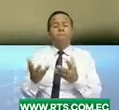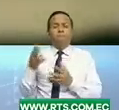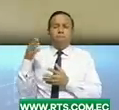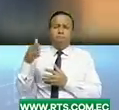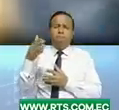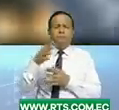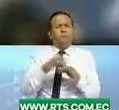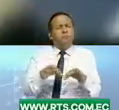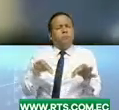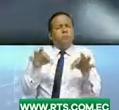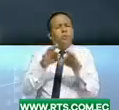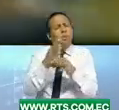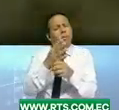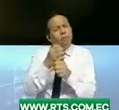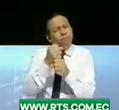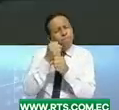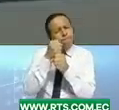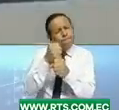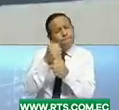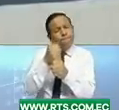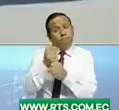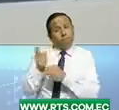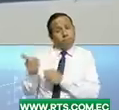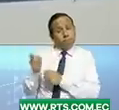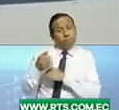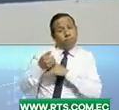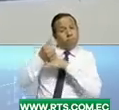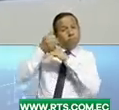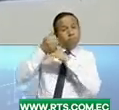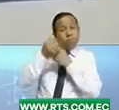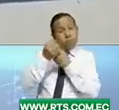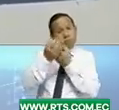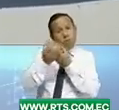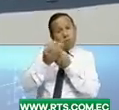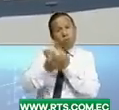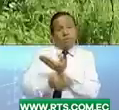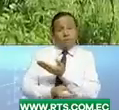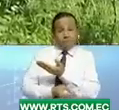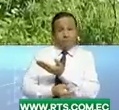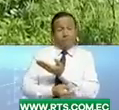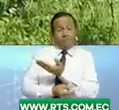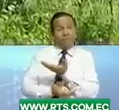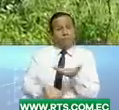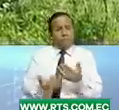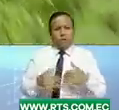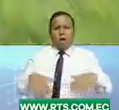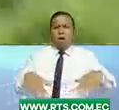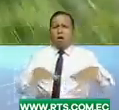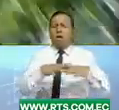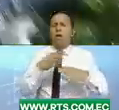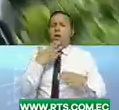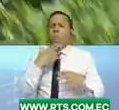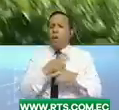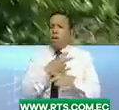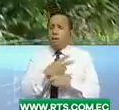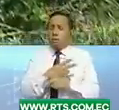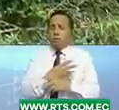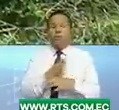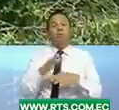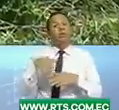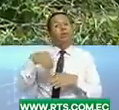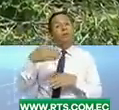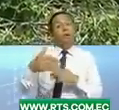que nos aseguró la Policía Nacional ante este tipo de situaciones. Más adelante nos vamos a contactar nuevamente contigo, Ana, y